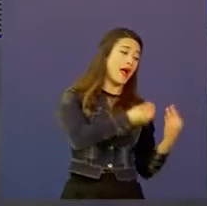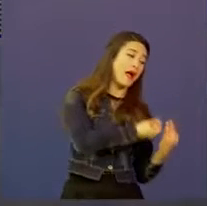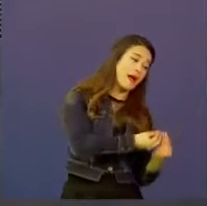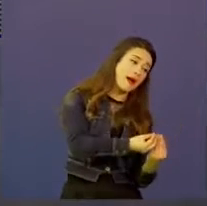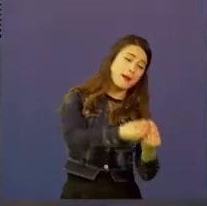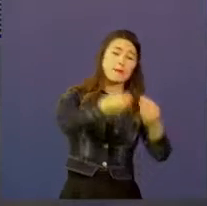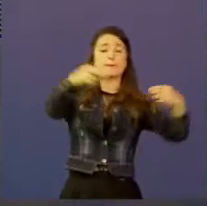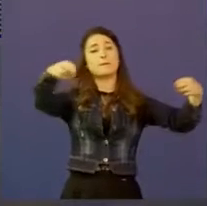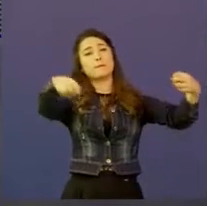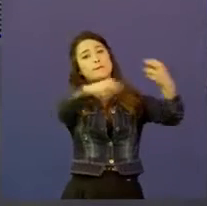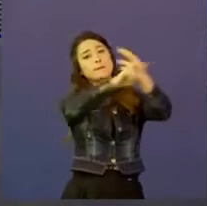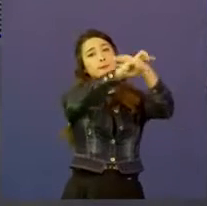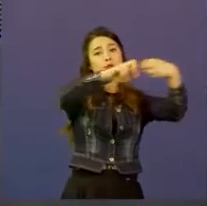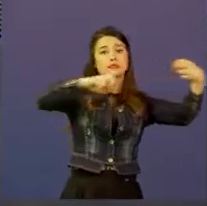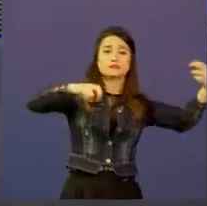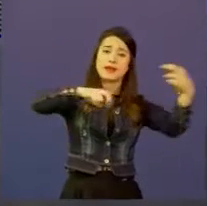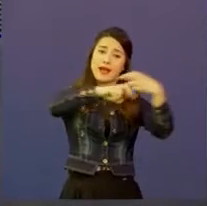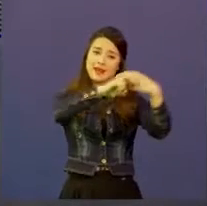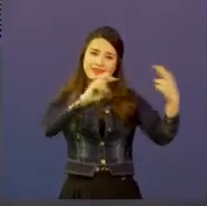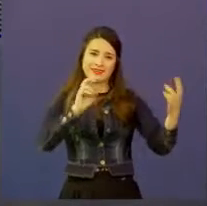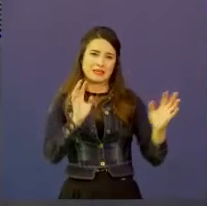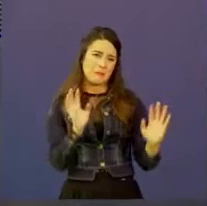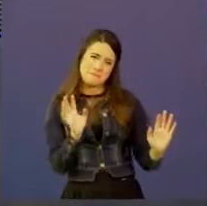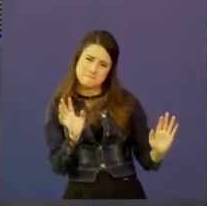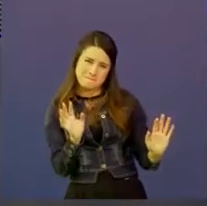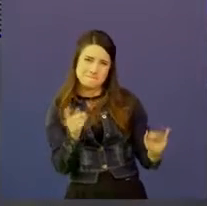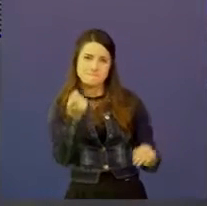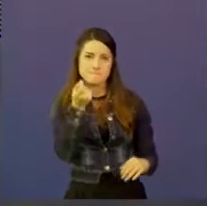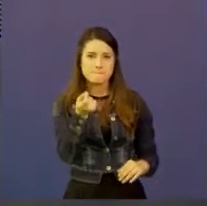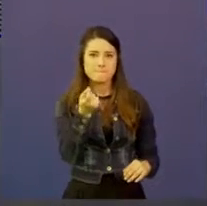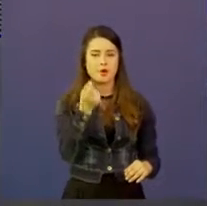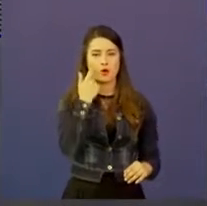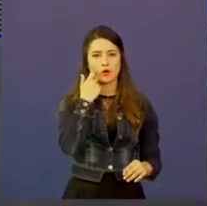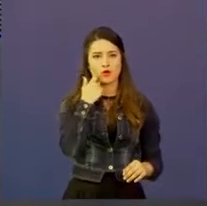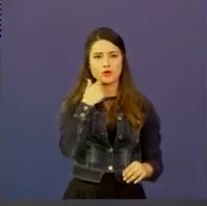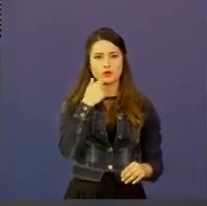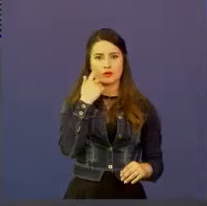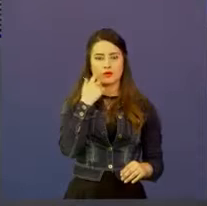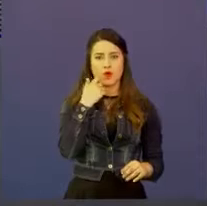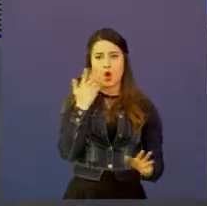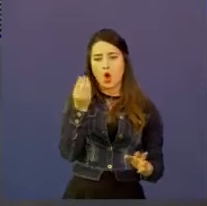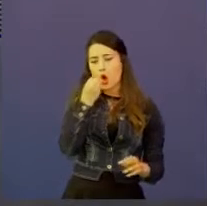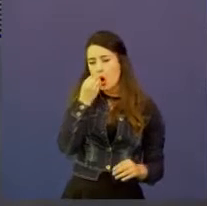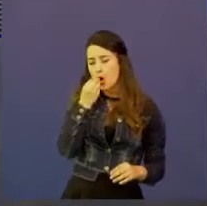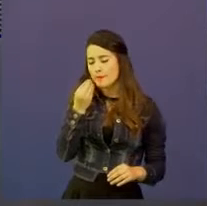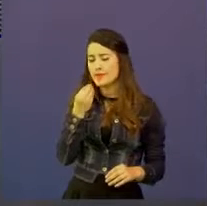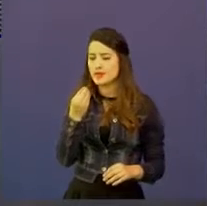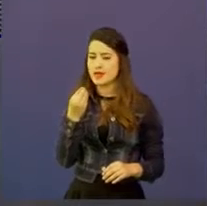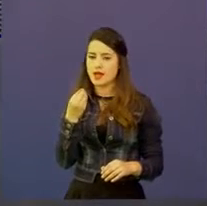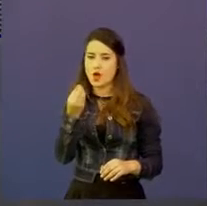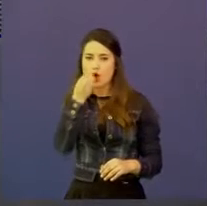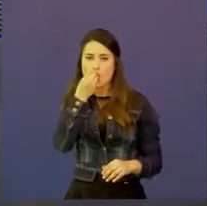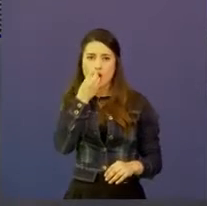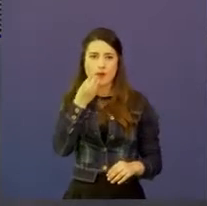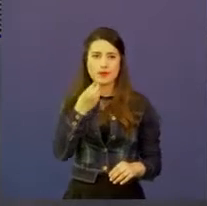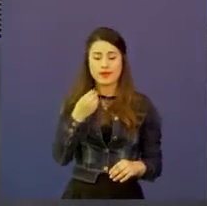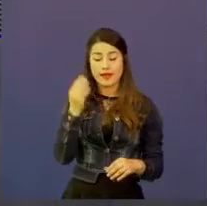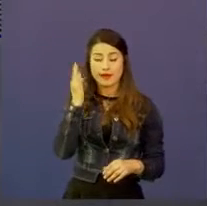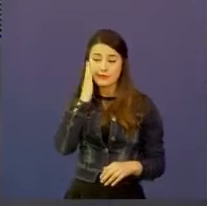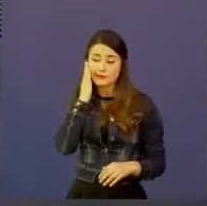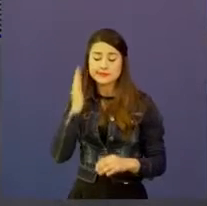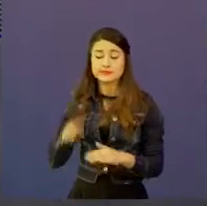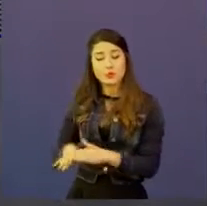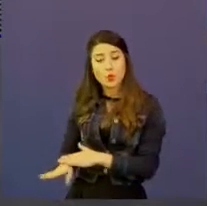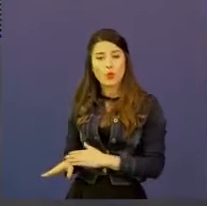de compartir un almuerzo muy rico sin que nadie tenga tecnología. Y en estos tiempos, una de mis hermanas decía,